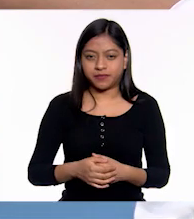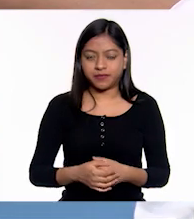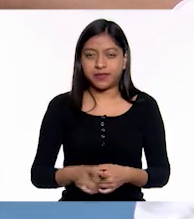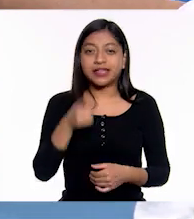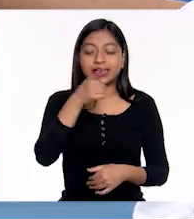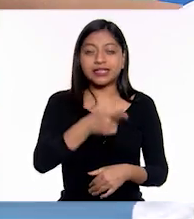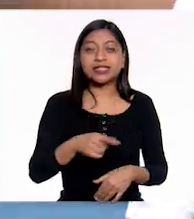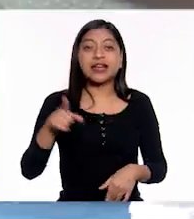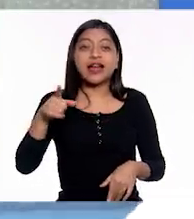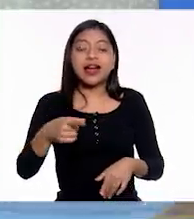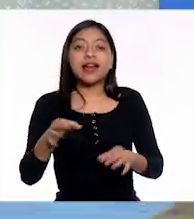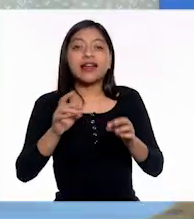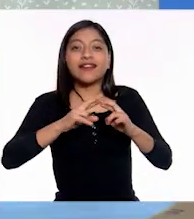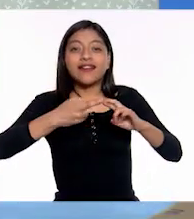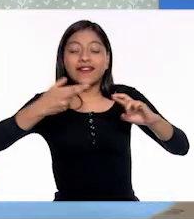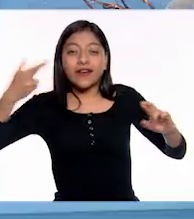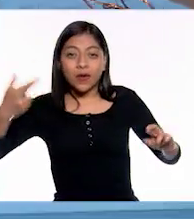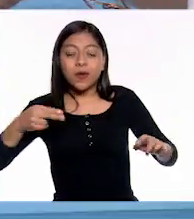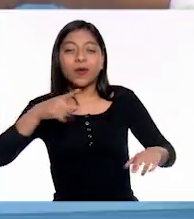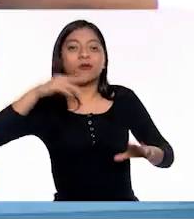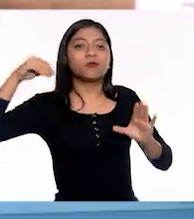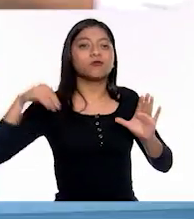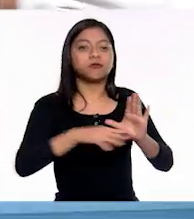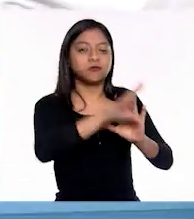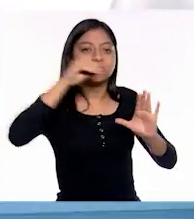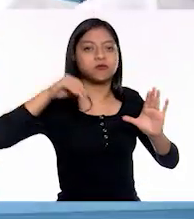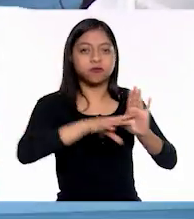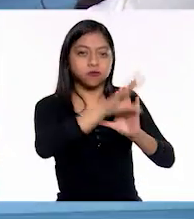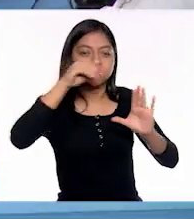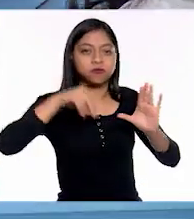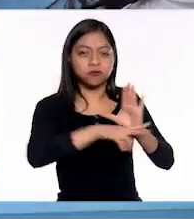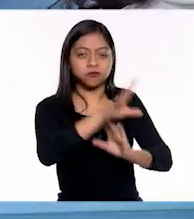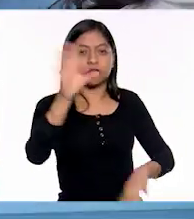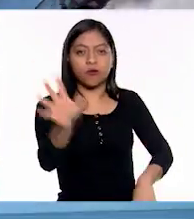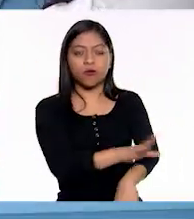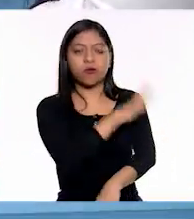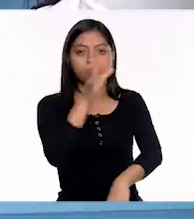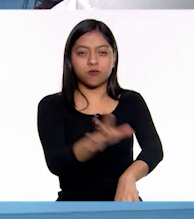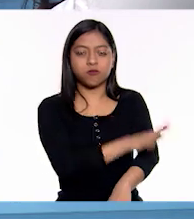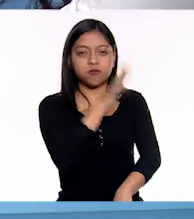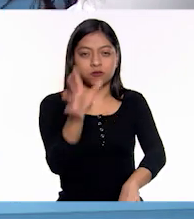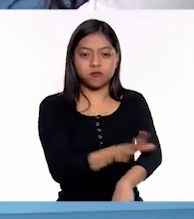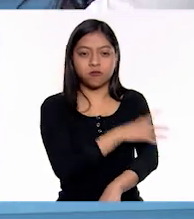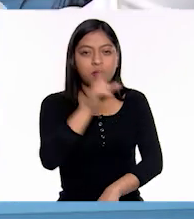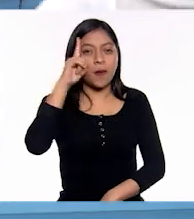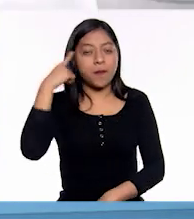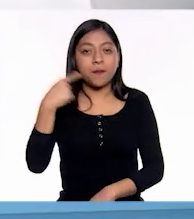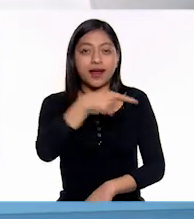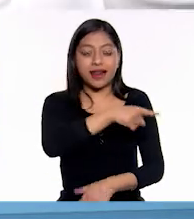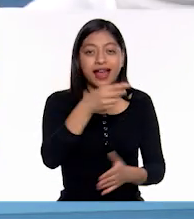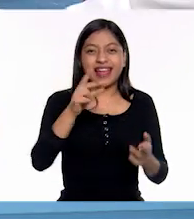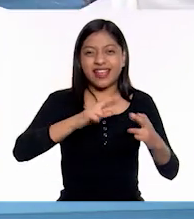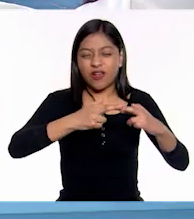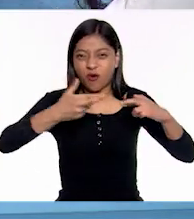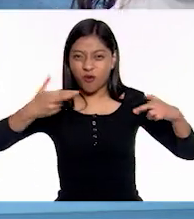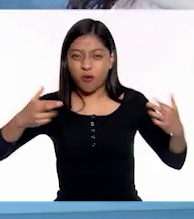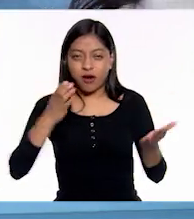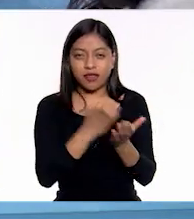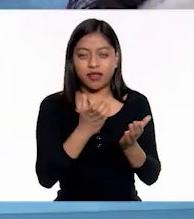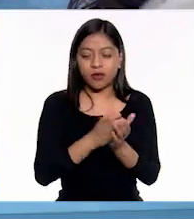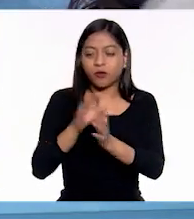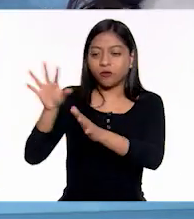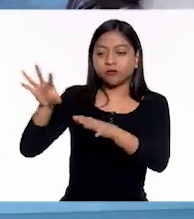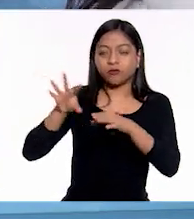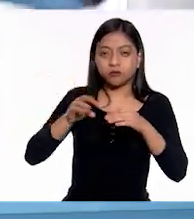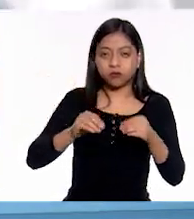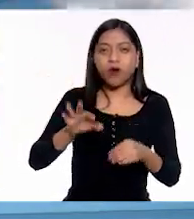siento ese campo magnético, esa atracción del alambre que nos está haciendo como si fuera otro imán,